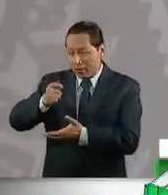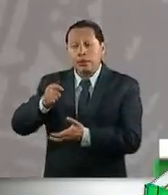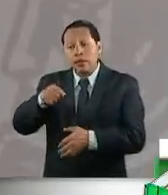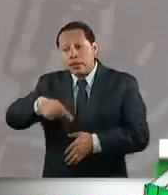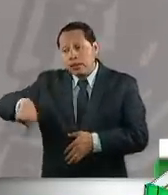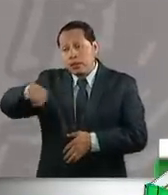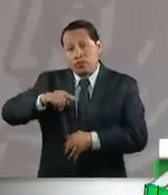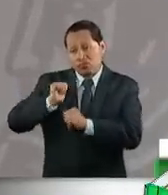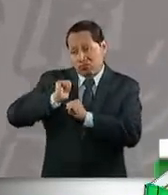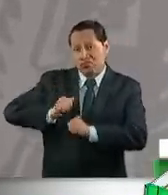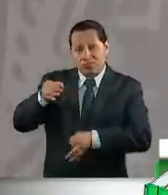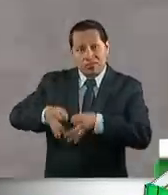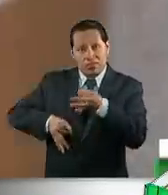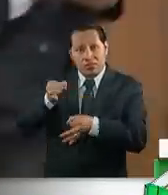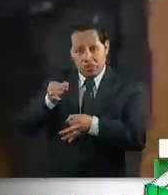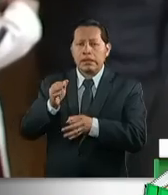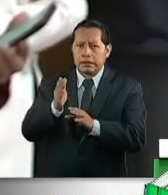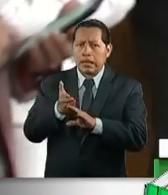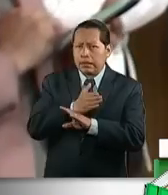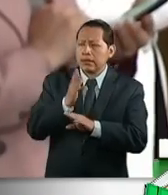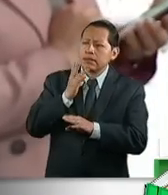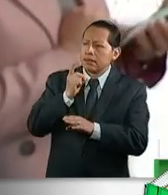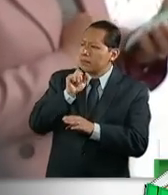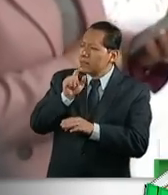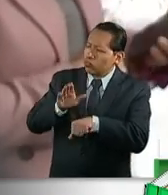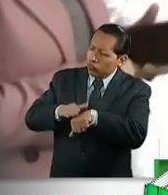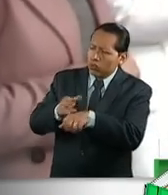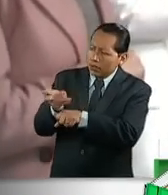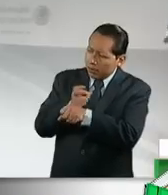magistrados rechazaran una invitación de diálogo con la Cámara de Diputados.